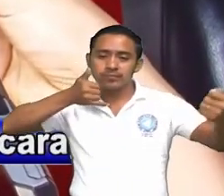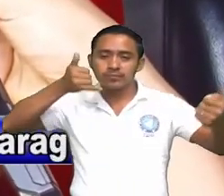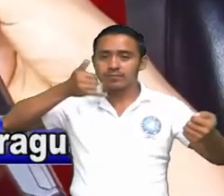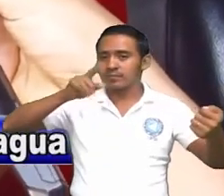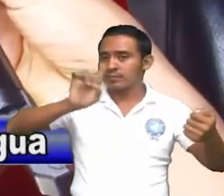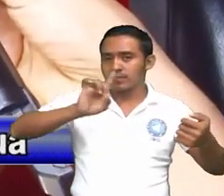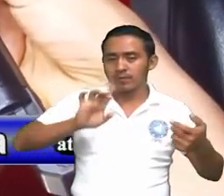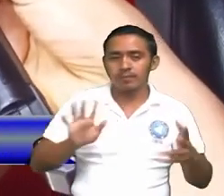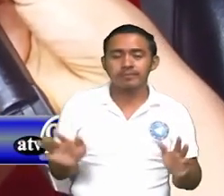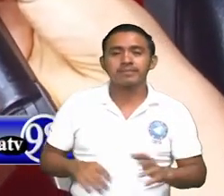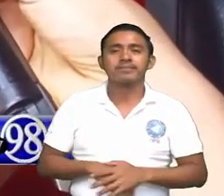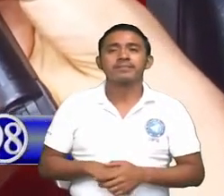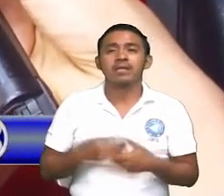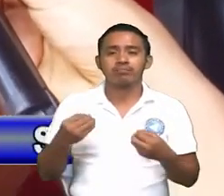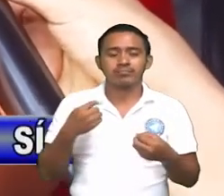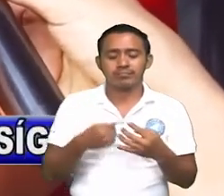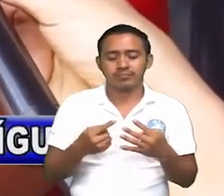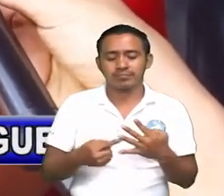muchas cosas.